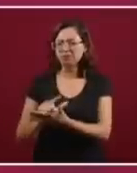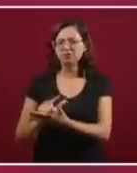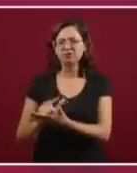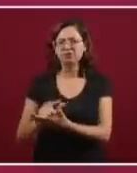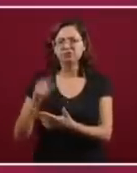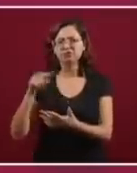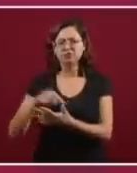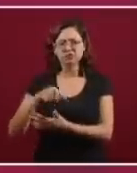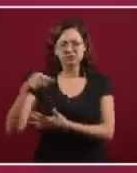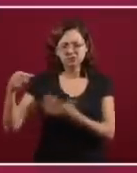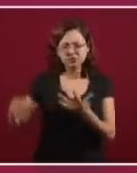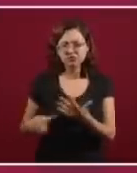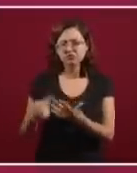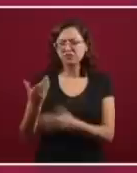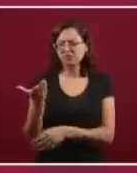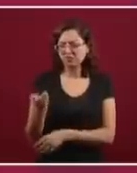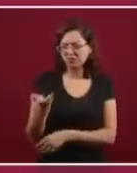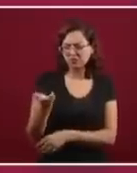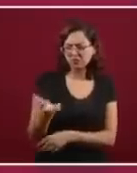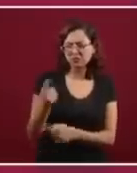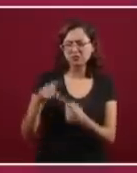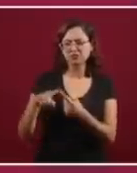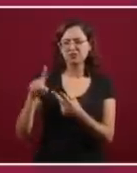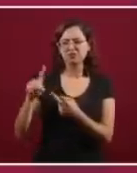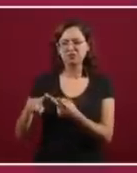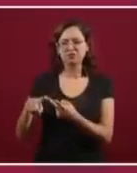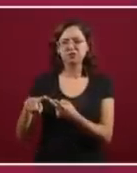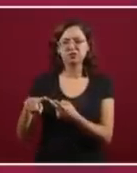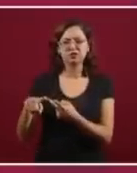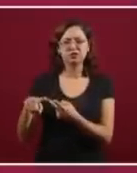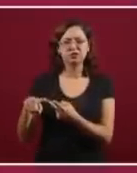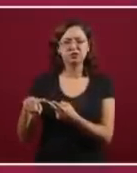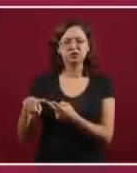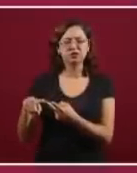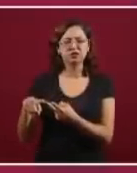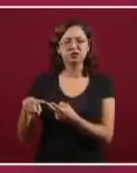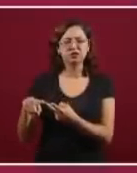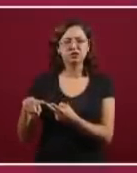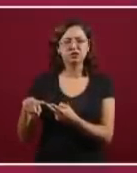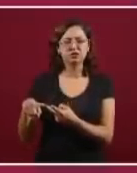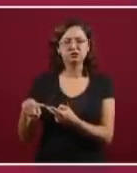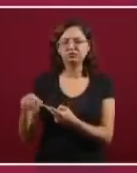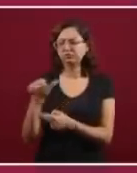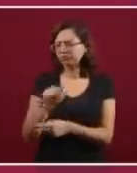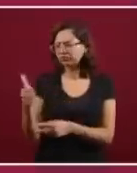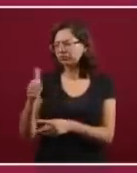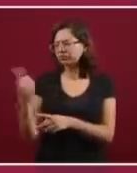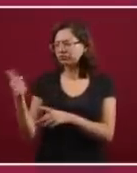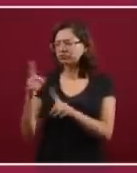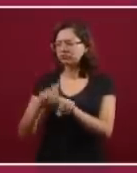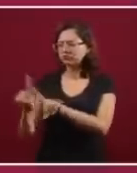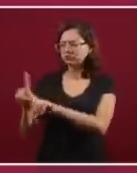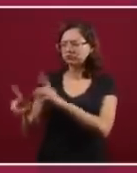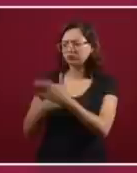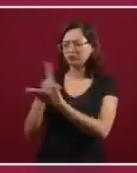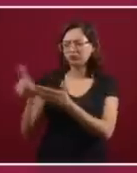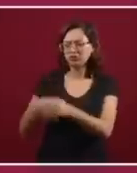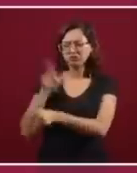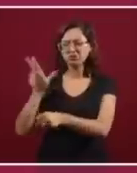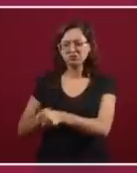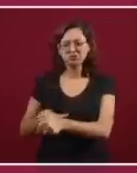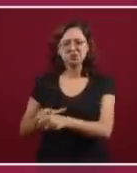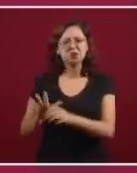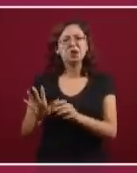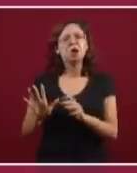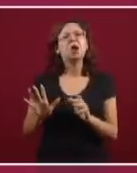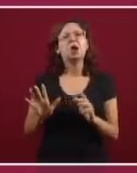el consumo de marihuana o de otras drogas no